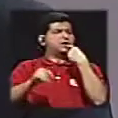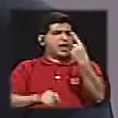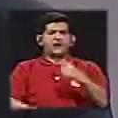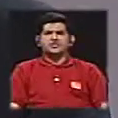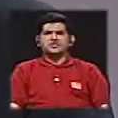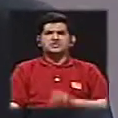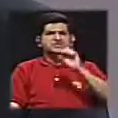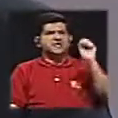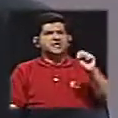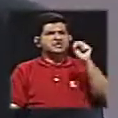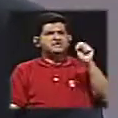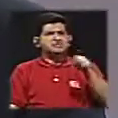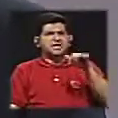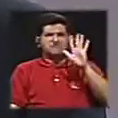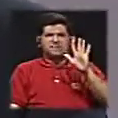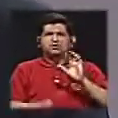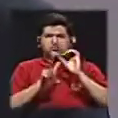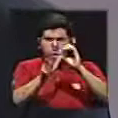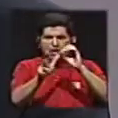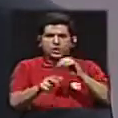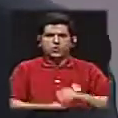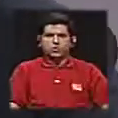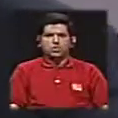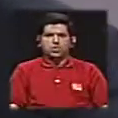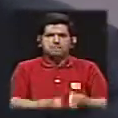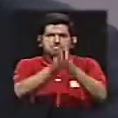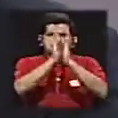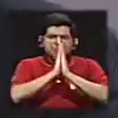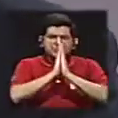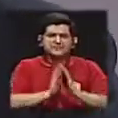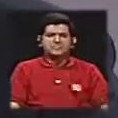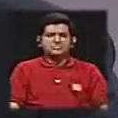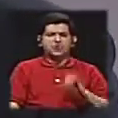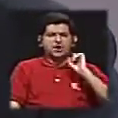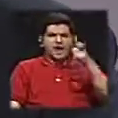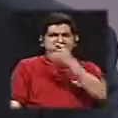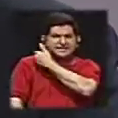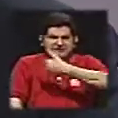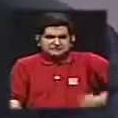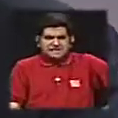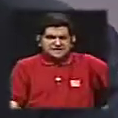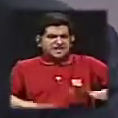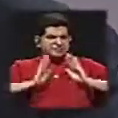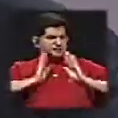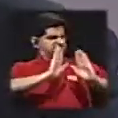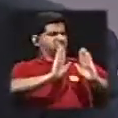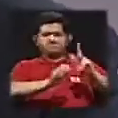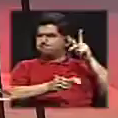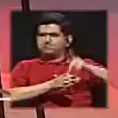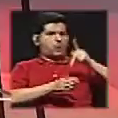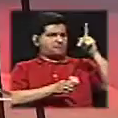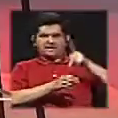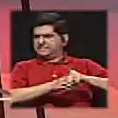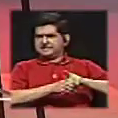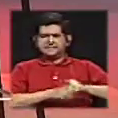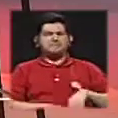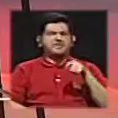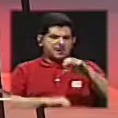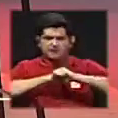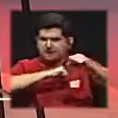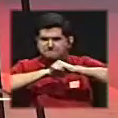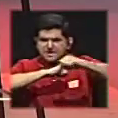el sábado 5 de octubre en la petición de que los expresidentes se abstuvieran de participar en la